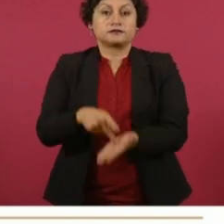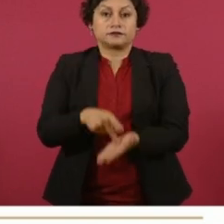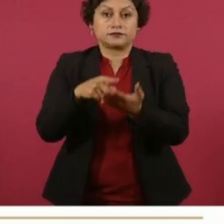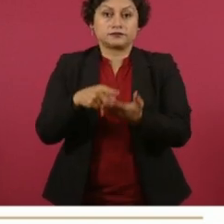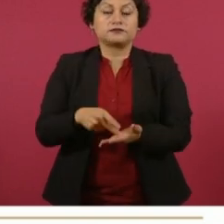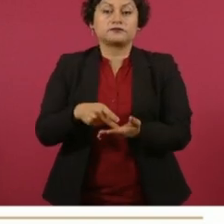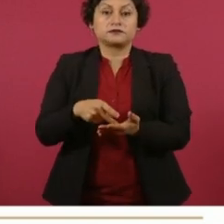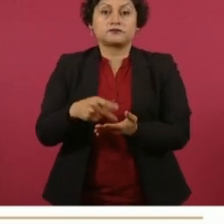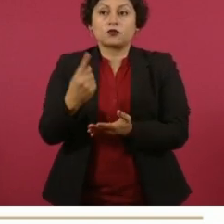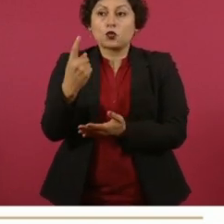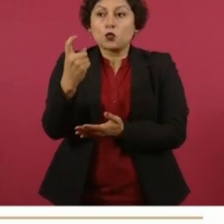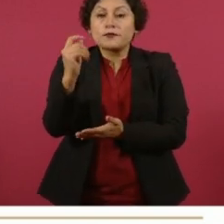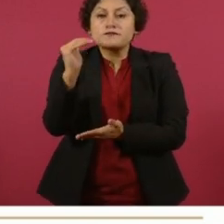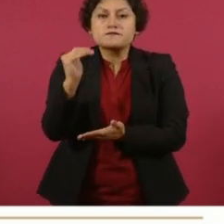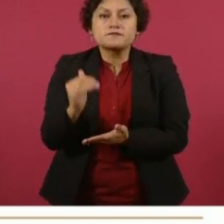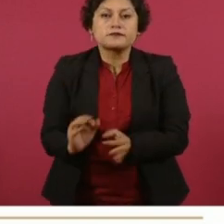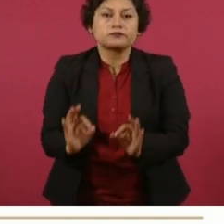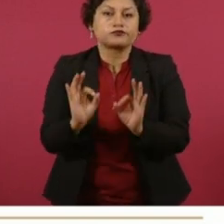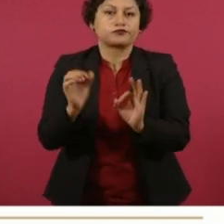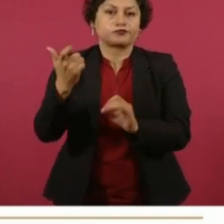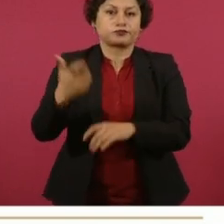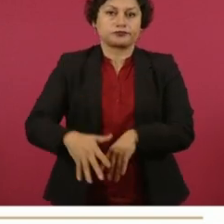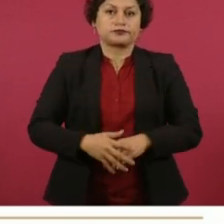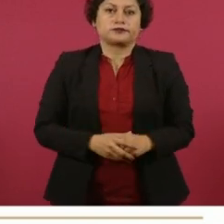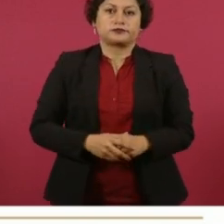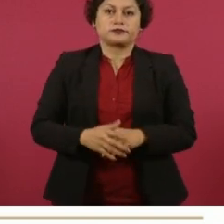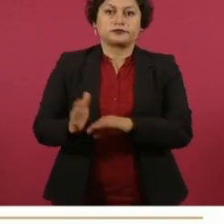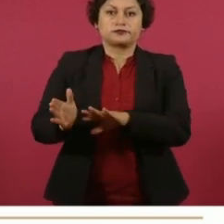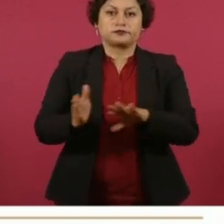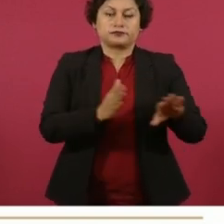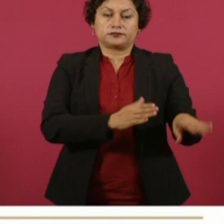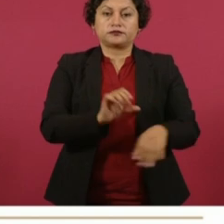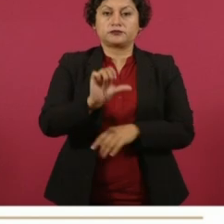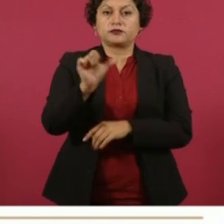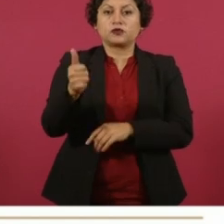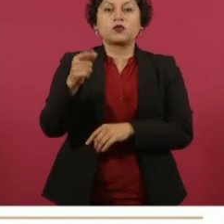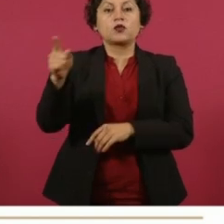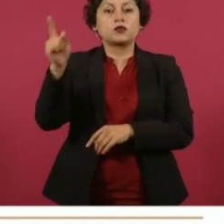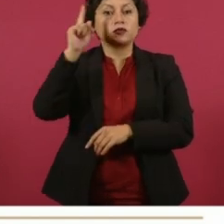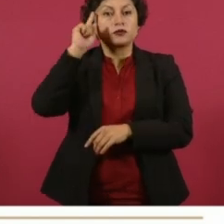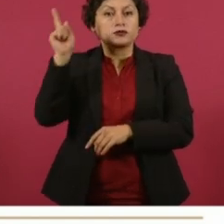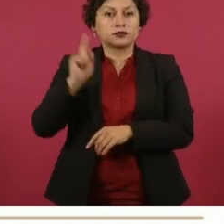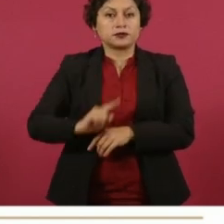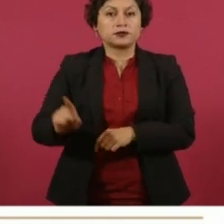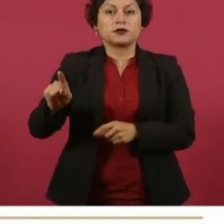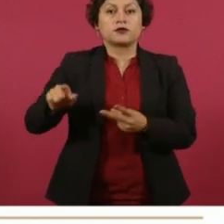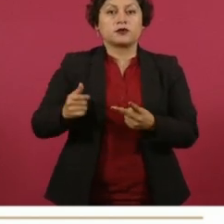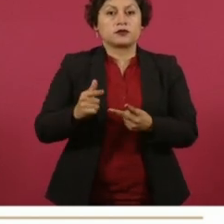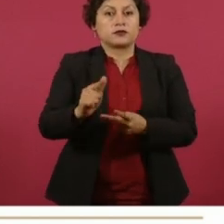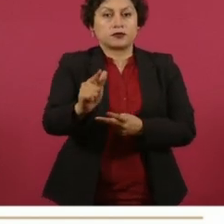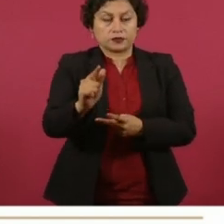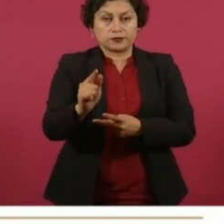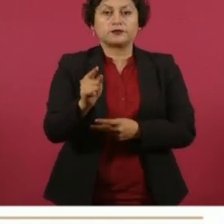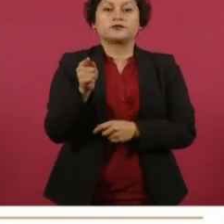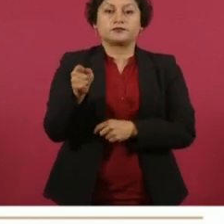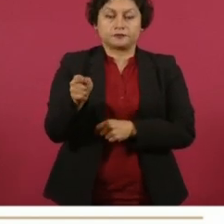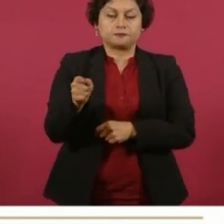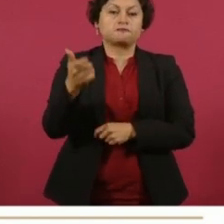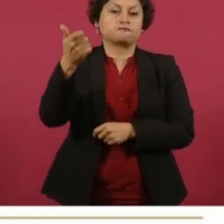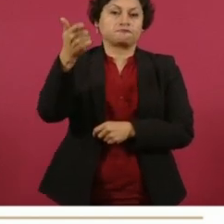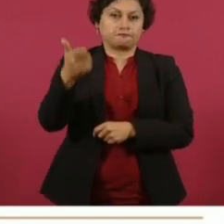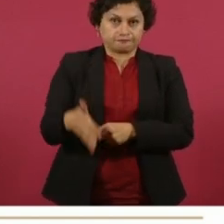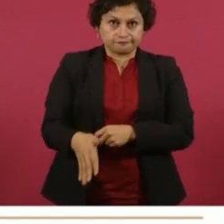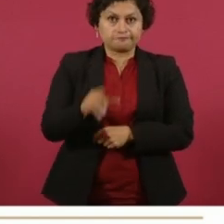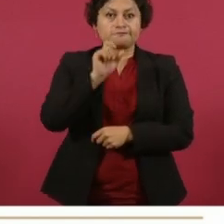casi un peso por debajo de su precio máximo. Gas Butep, Gas Lux en Zacatecas, Gas Noel en Guanajuato, entre otras, también por